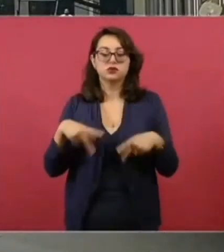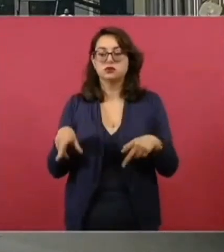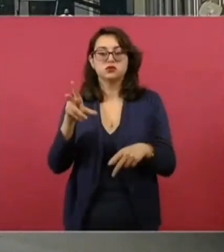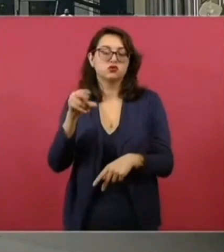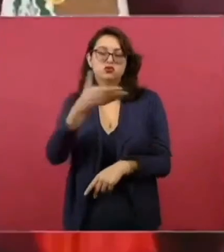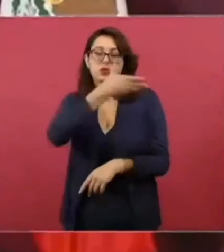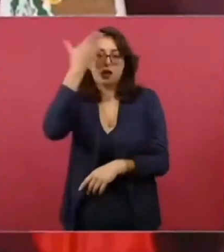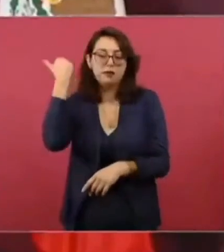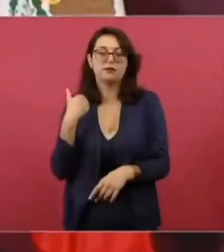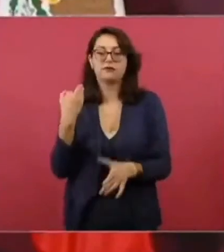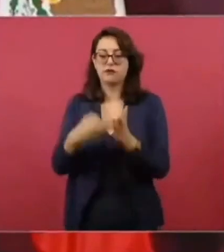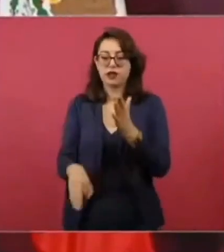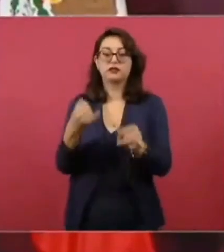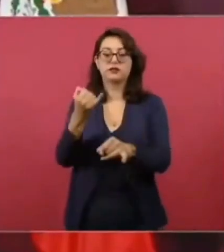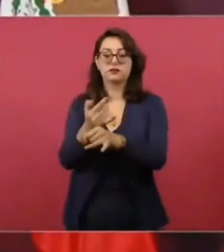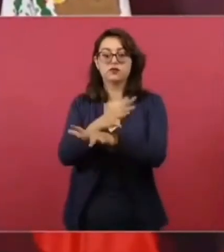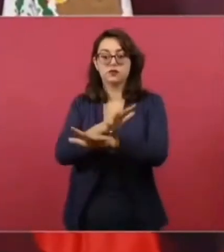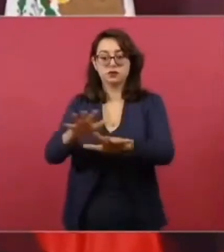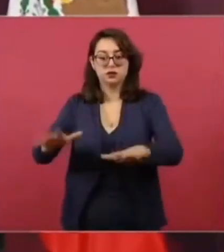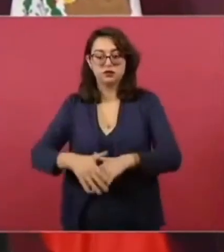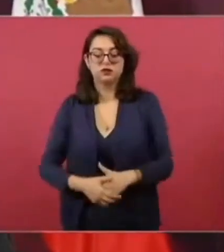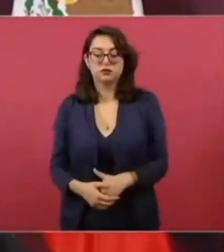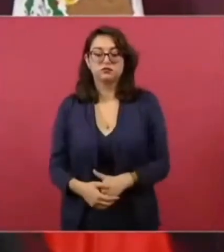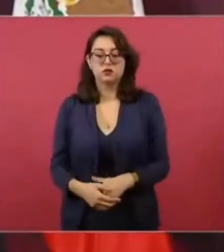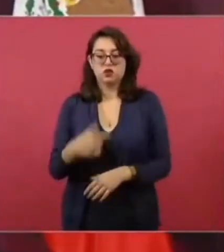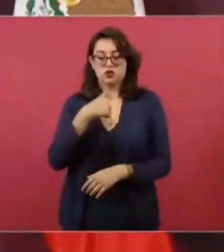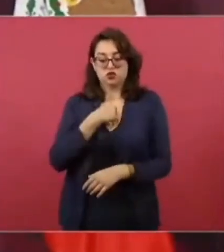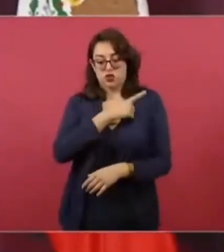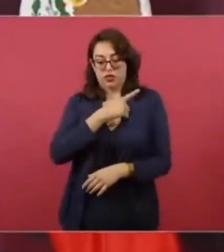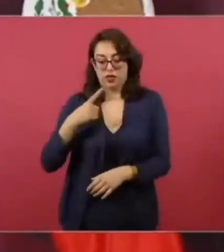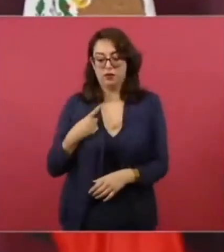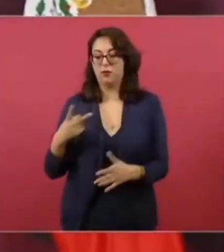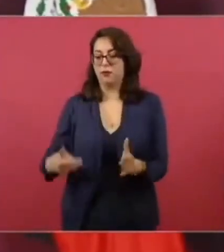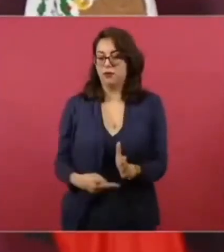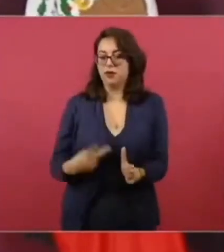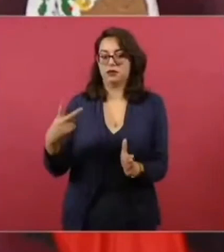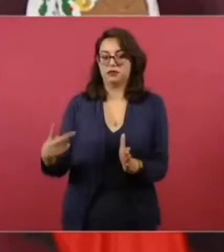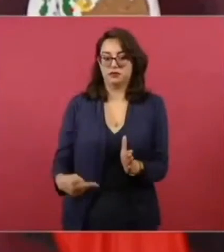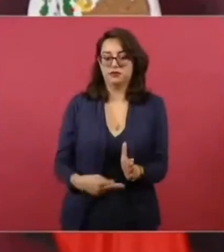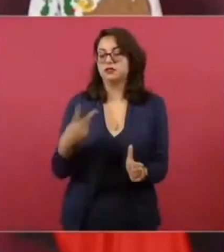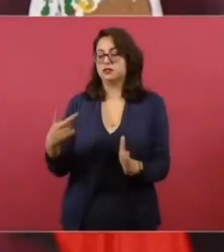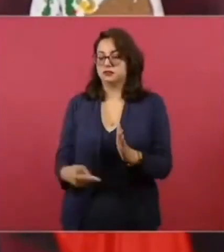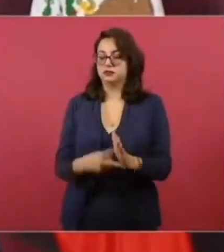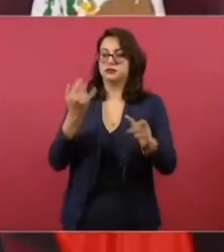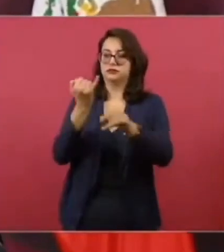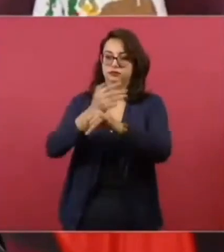trabajo es estar haciendo conciencia, pues les